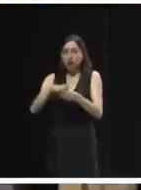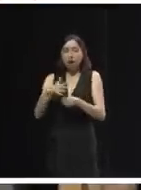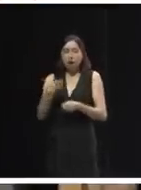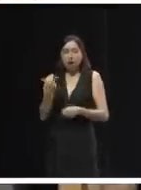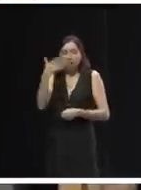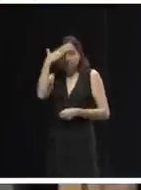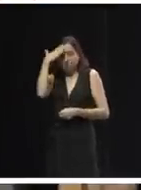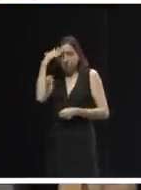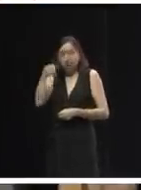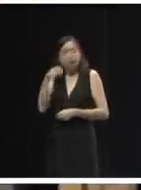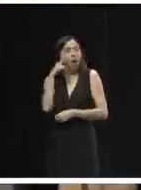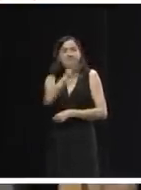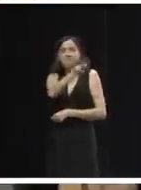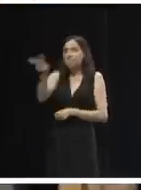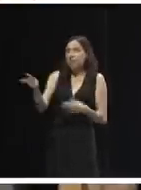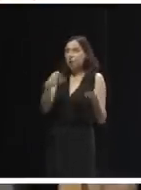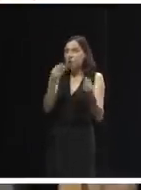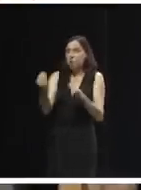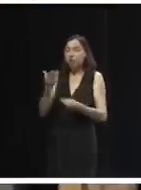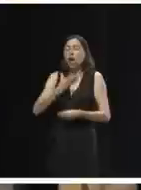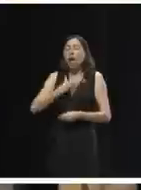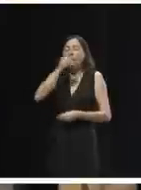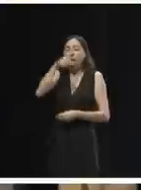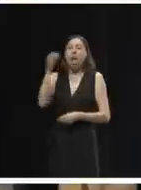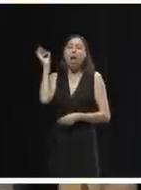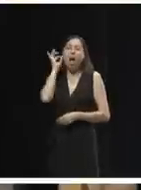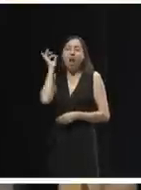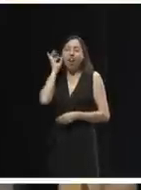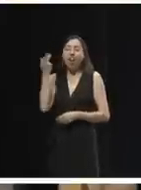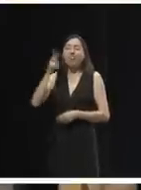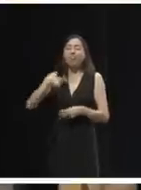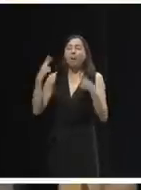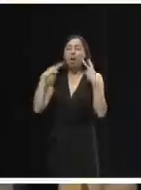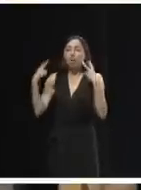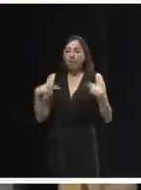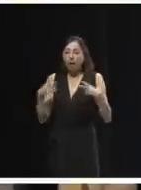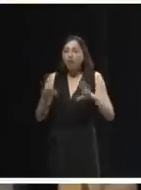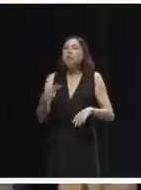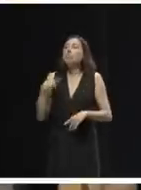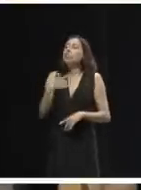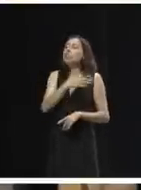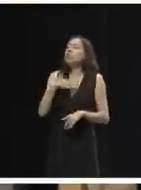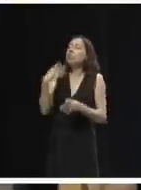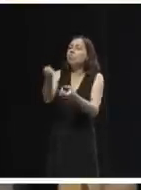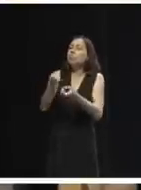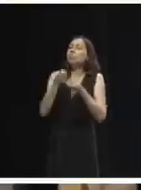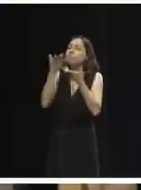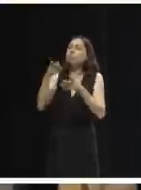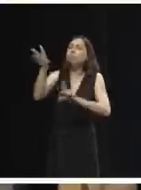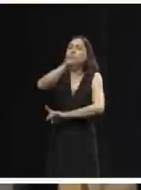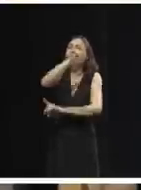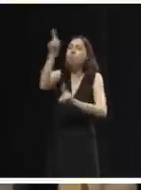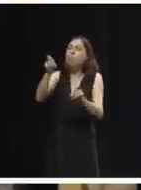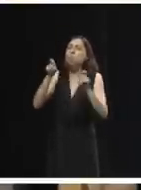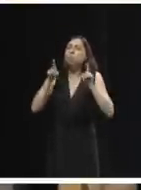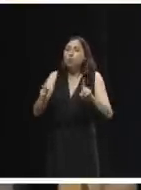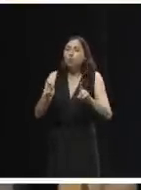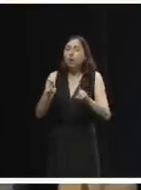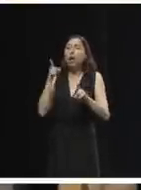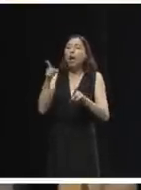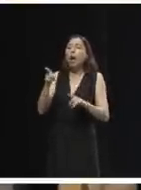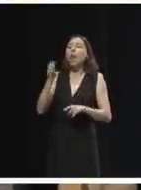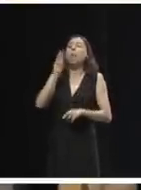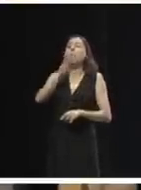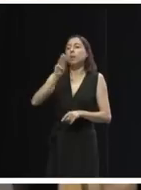muchos alcaldes, alcaldesas, concejales y concejalas. Y yo quiero lanzarle desde aquí una pregunta al Partido